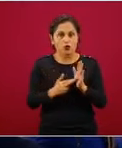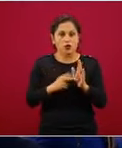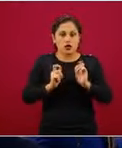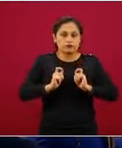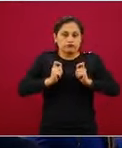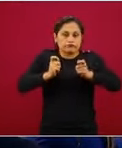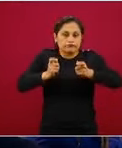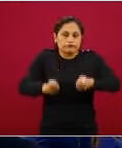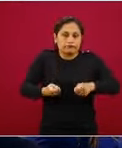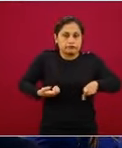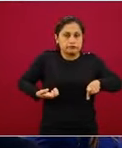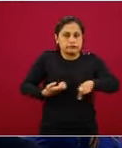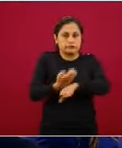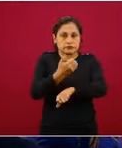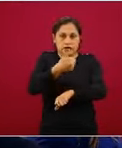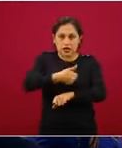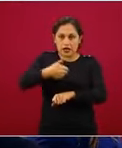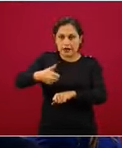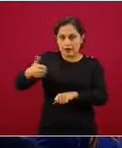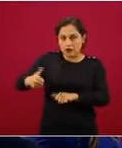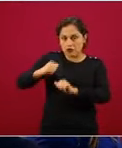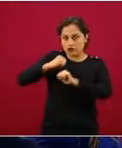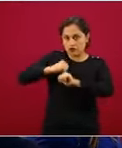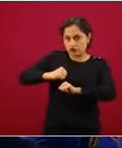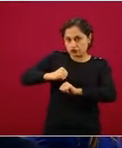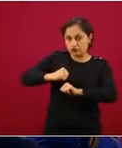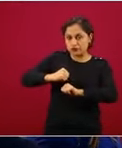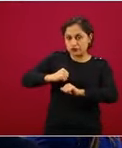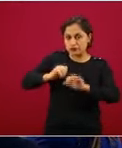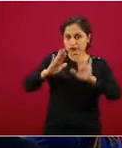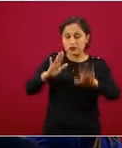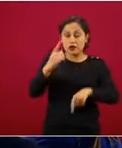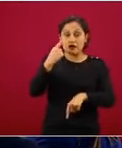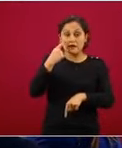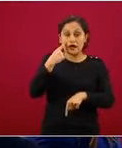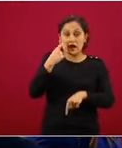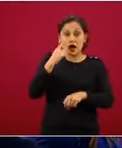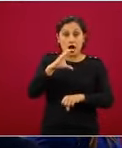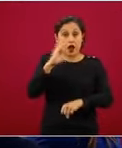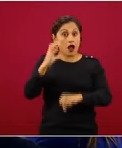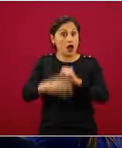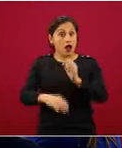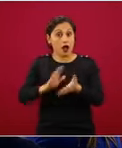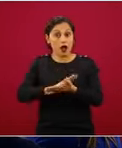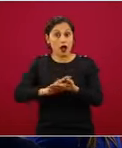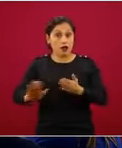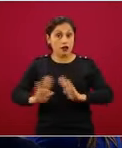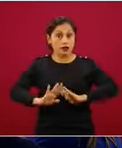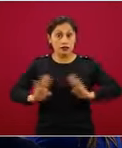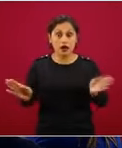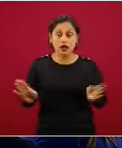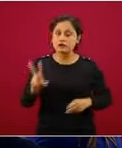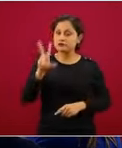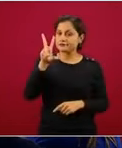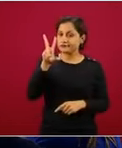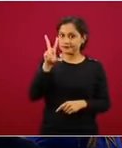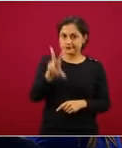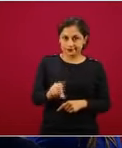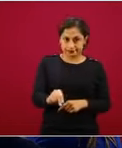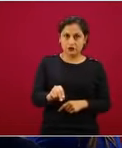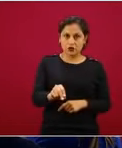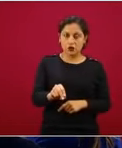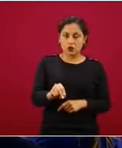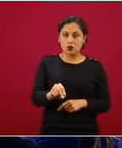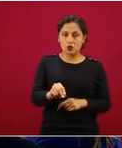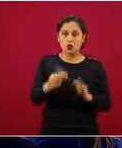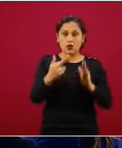los gobiernos estatales. Que quede muy claro, no se han terminado las medidas de restricción de